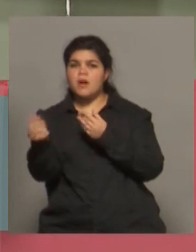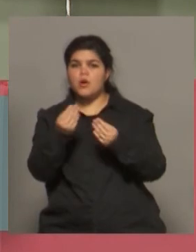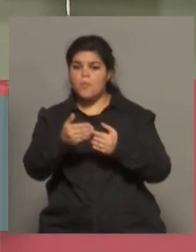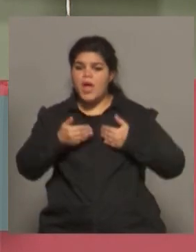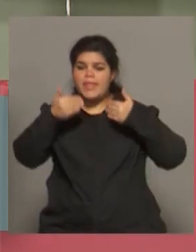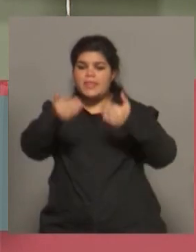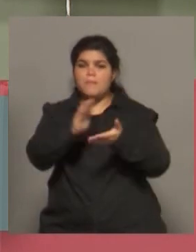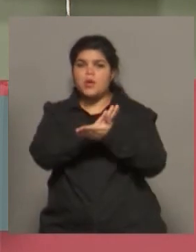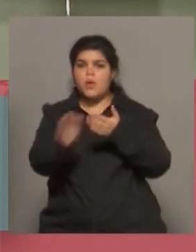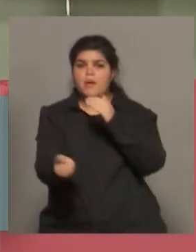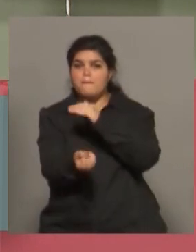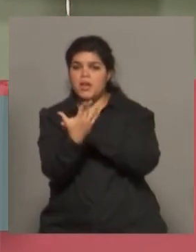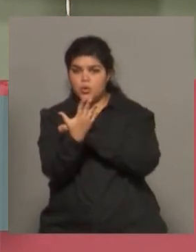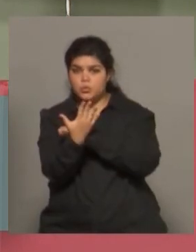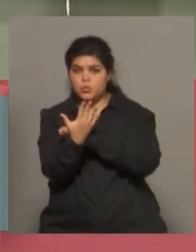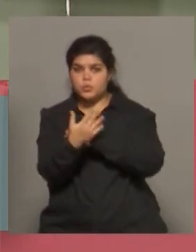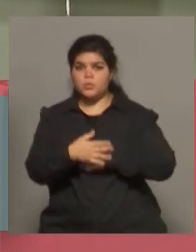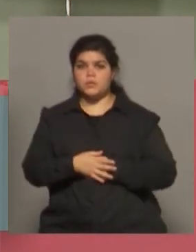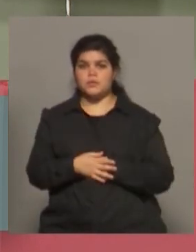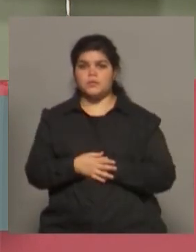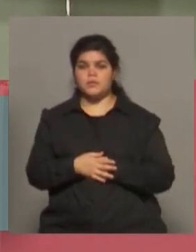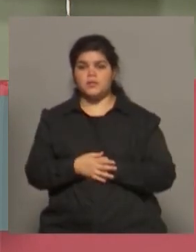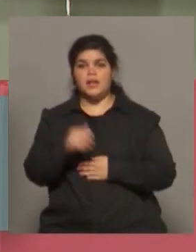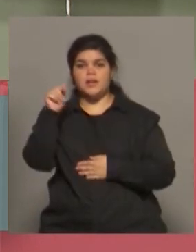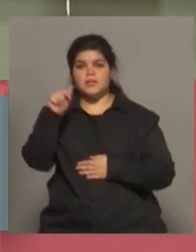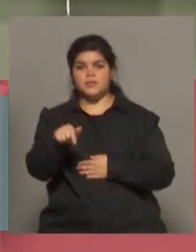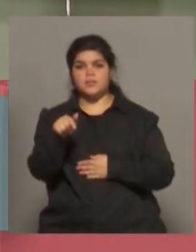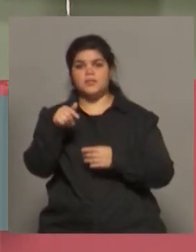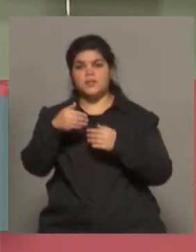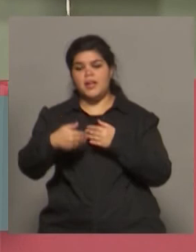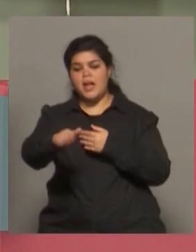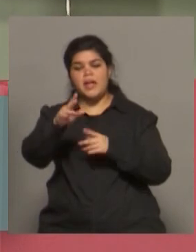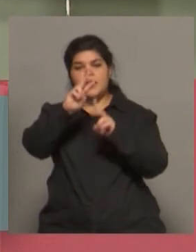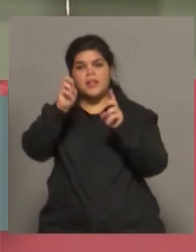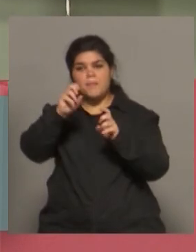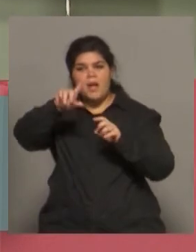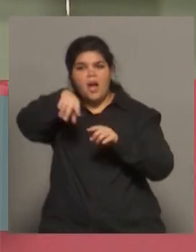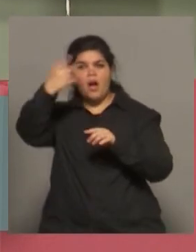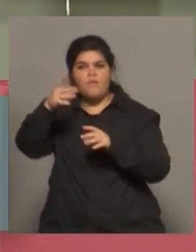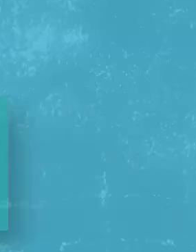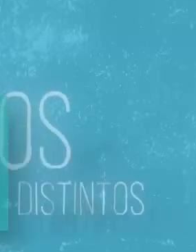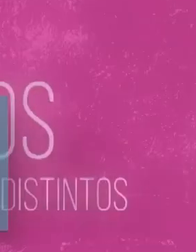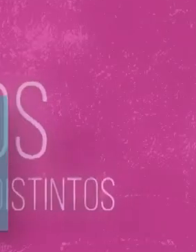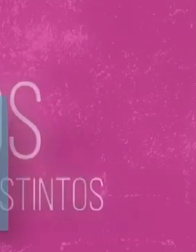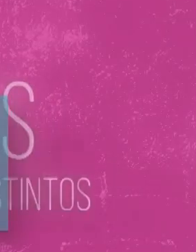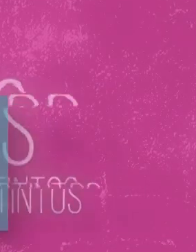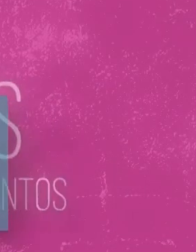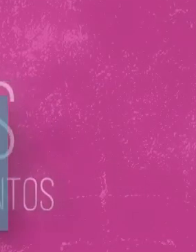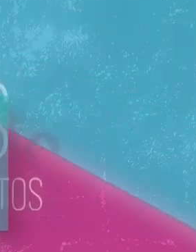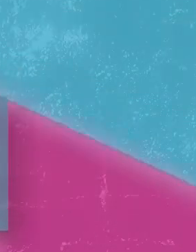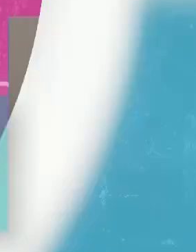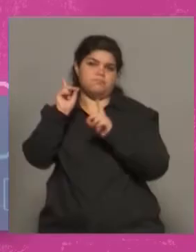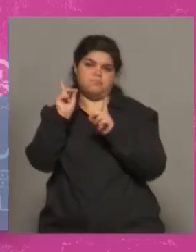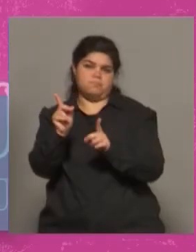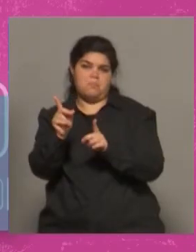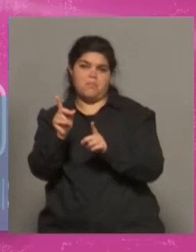está atravesando el Mercosur, que es justamente decirle a las potencias extranjeras, decirle digamos, a los países hegemónicos, nuevamente, a